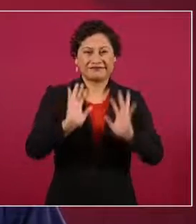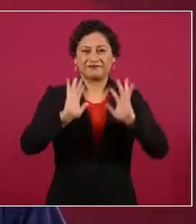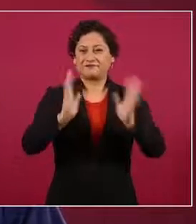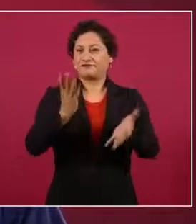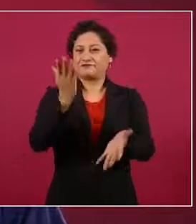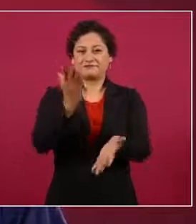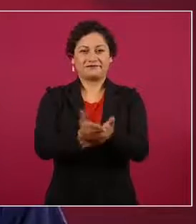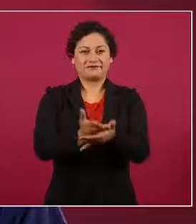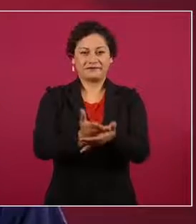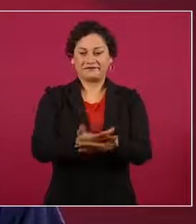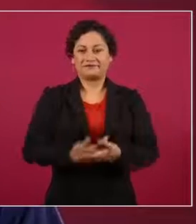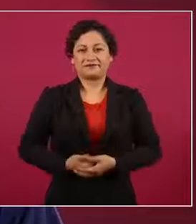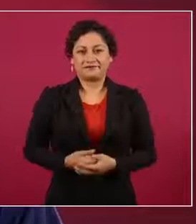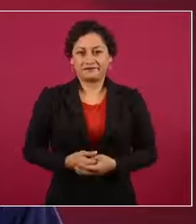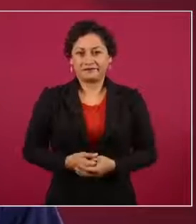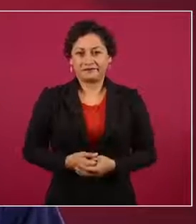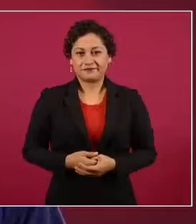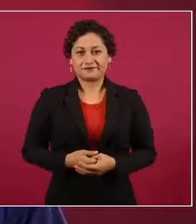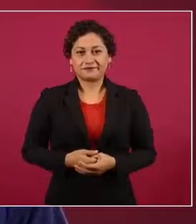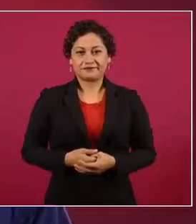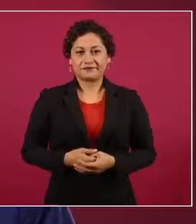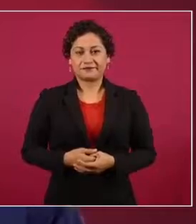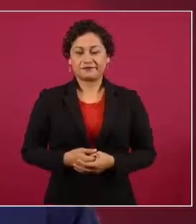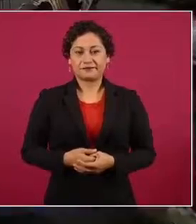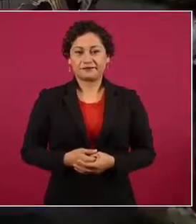Ya no es cosa de